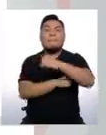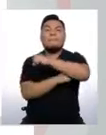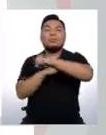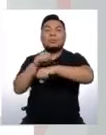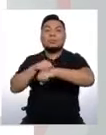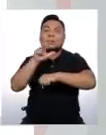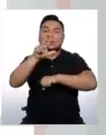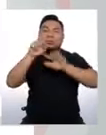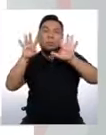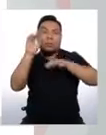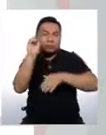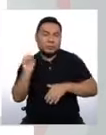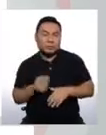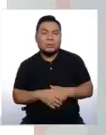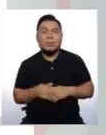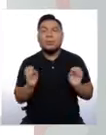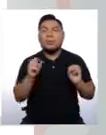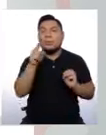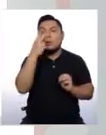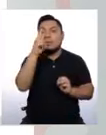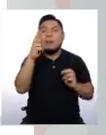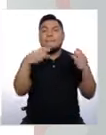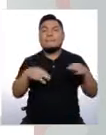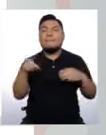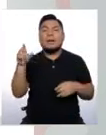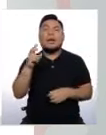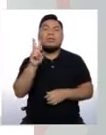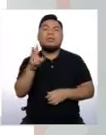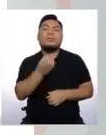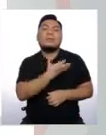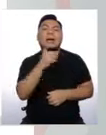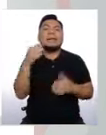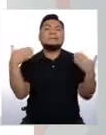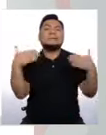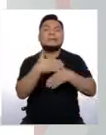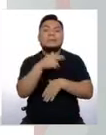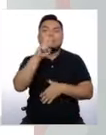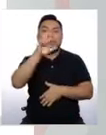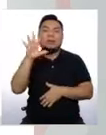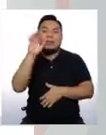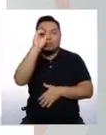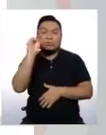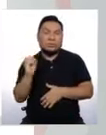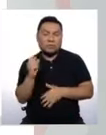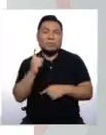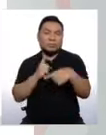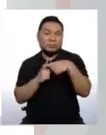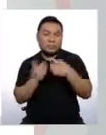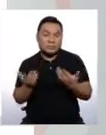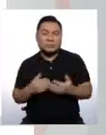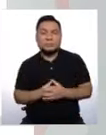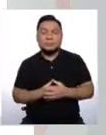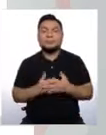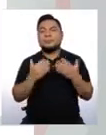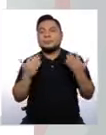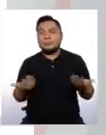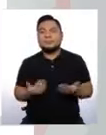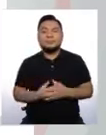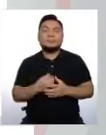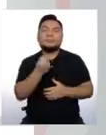39 o podemos ver el mercado 2 de mayo en chimbote 25% positividad entonces